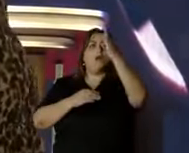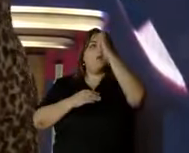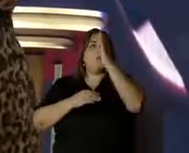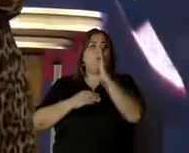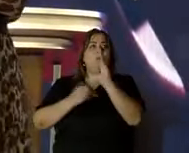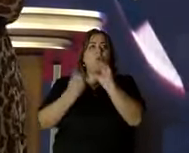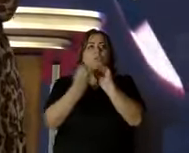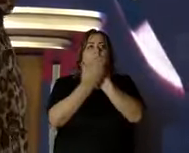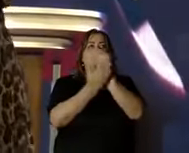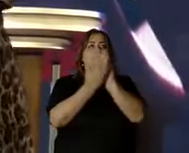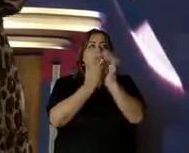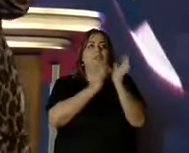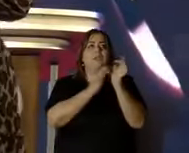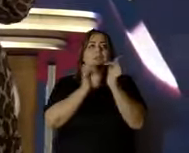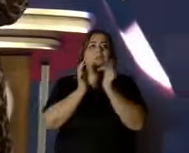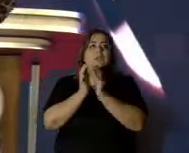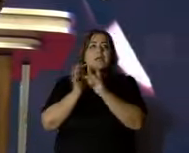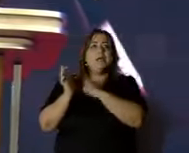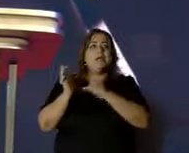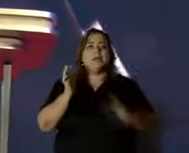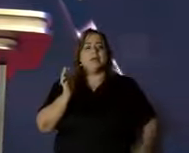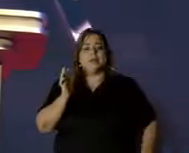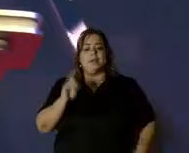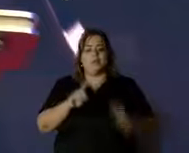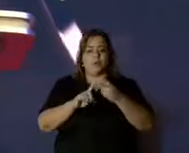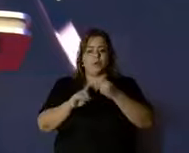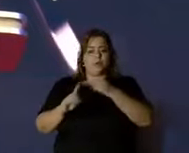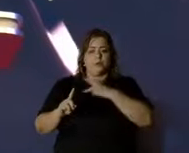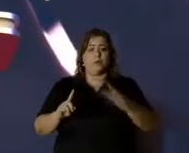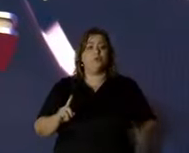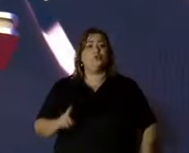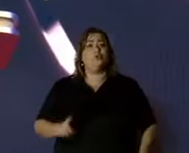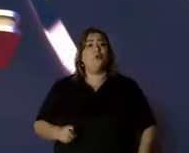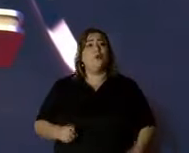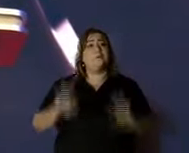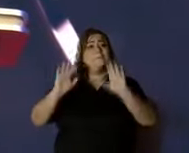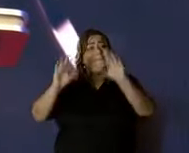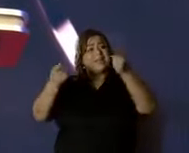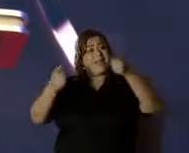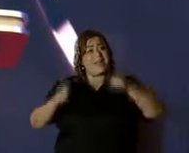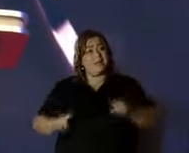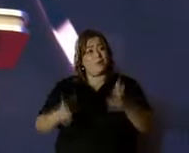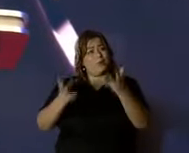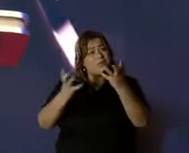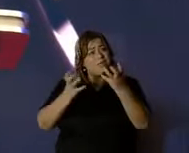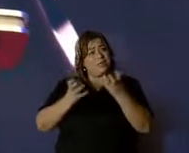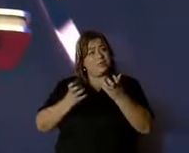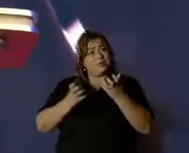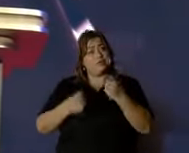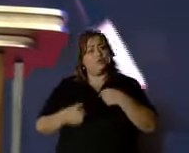de Jesucristo, el Rey de Reyes. Yo voy por mi milagro porque yo creo.